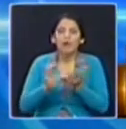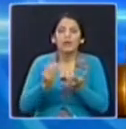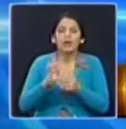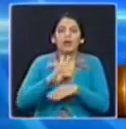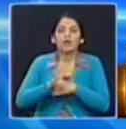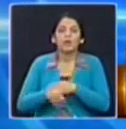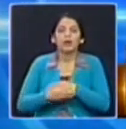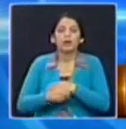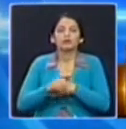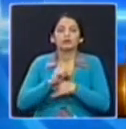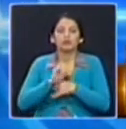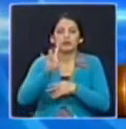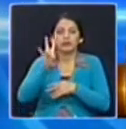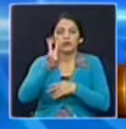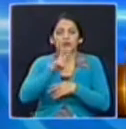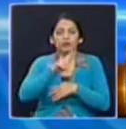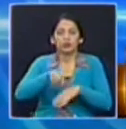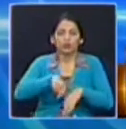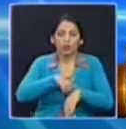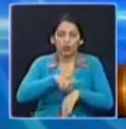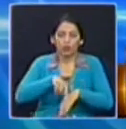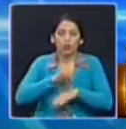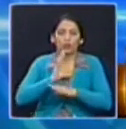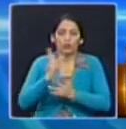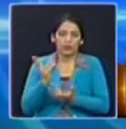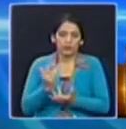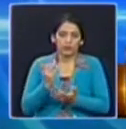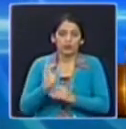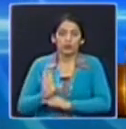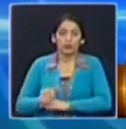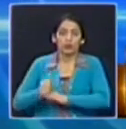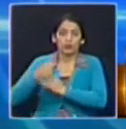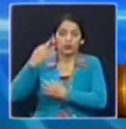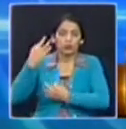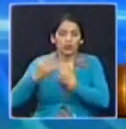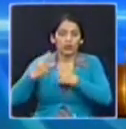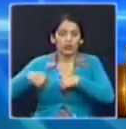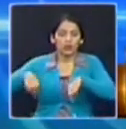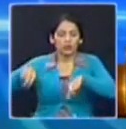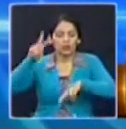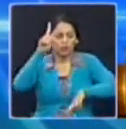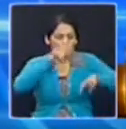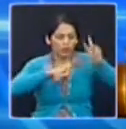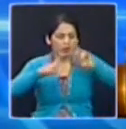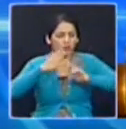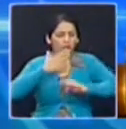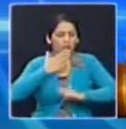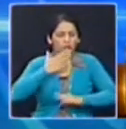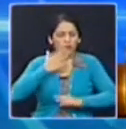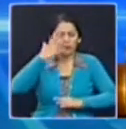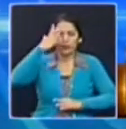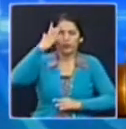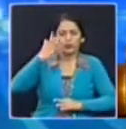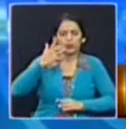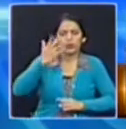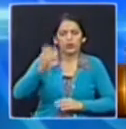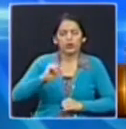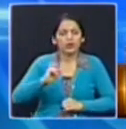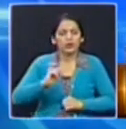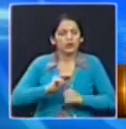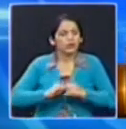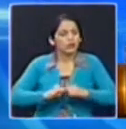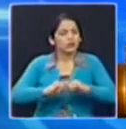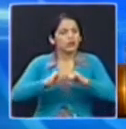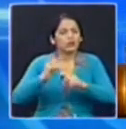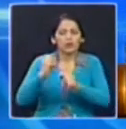admita, sino más bien conozca y determine, o sea, cuáles son las condiciones